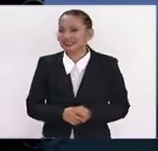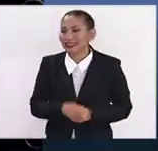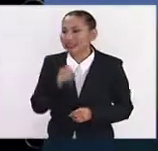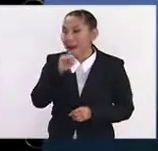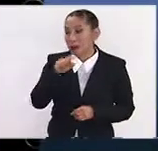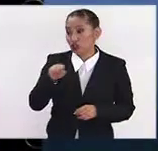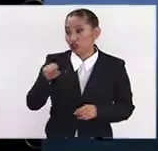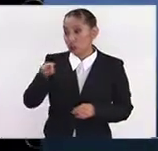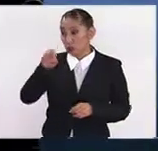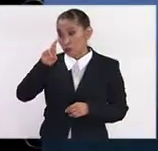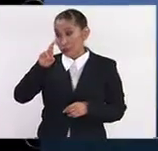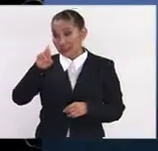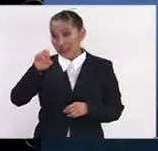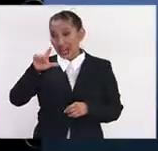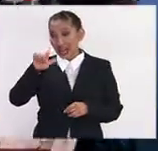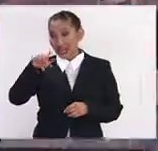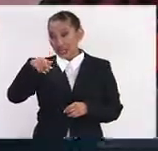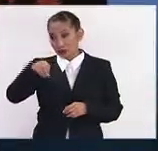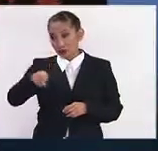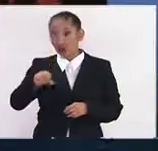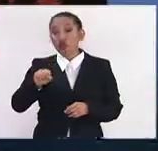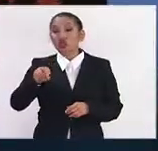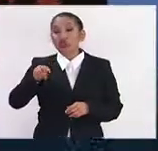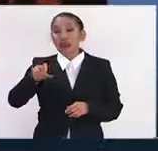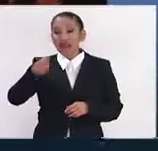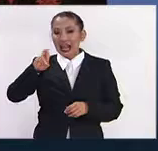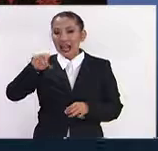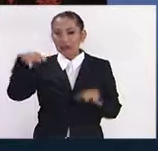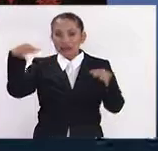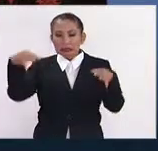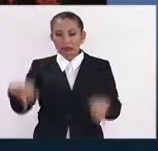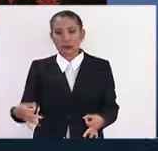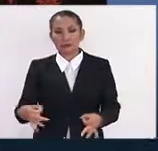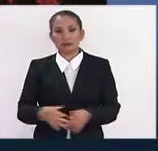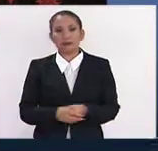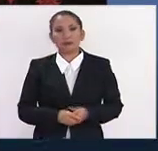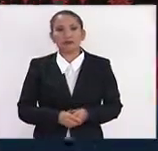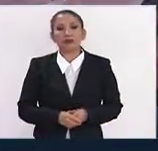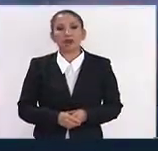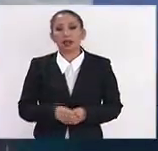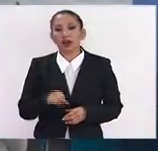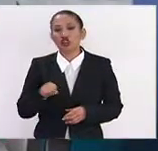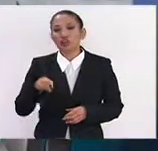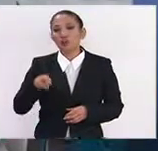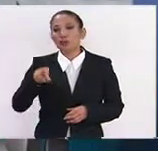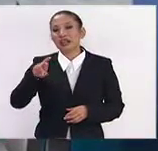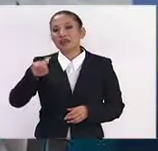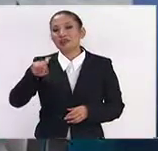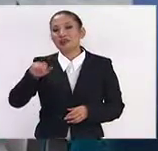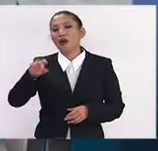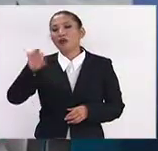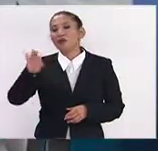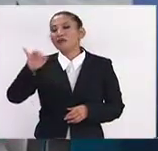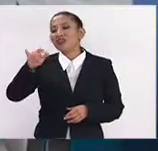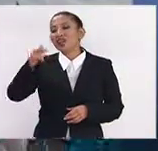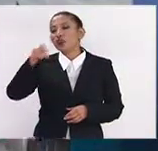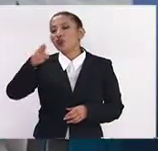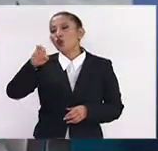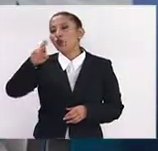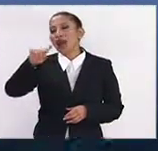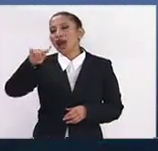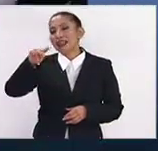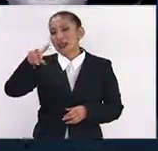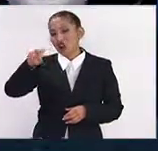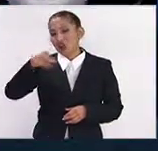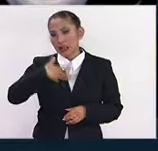el surrealismo un poco, ¿no? Claro. Es surrealismo puro. Es surrealismo figurativo. Entonces, ahí